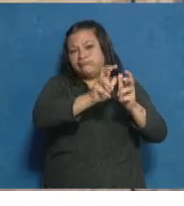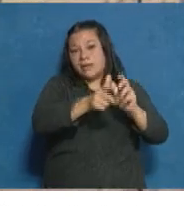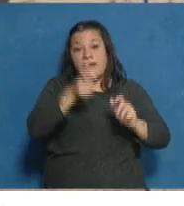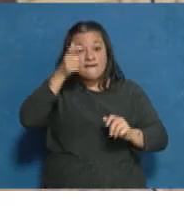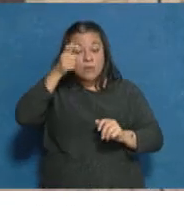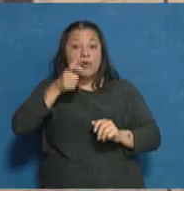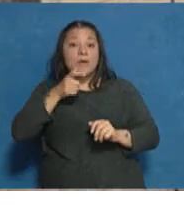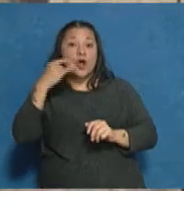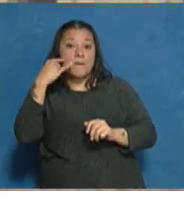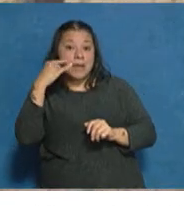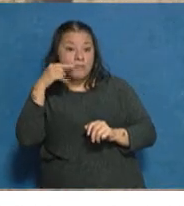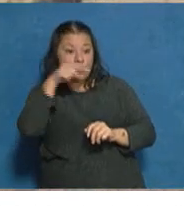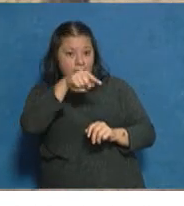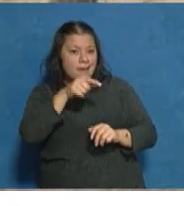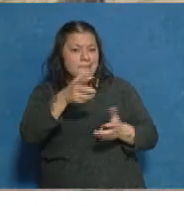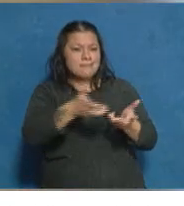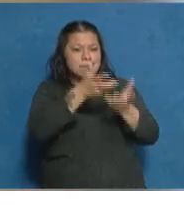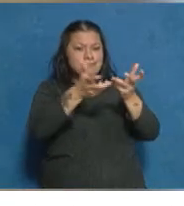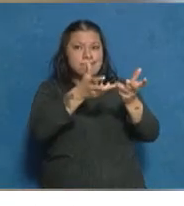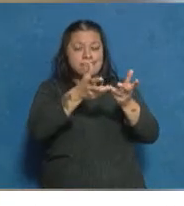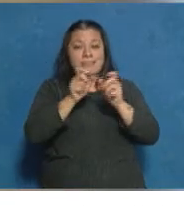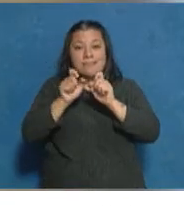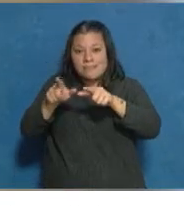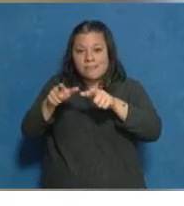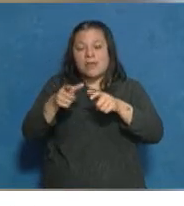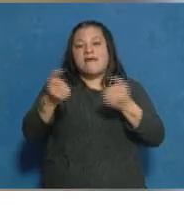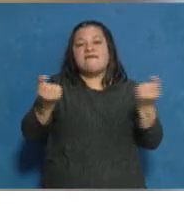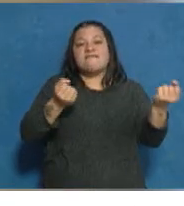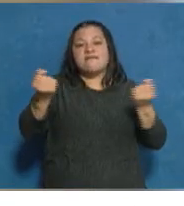Los bomberos de Maipú combatieron las llamas con sus equipos y vehículos preparados.